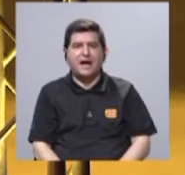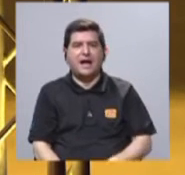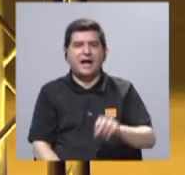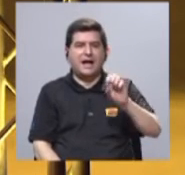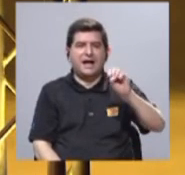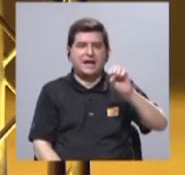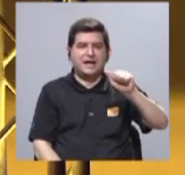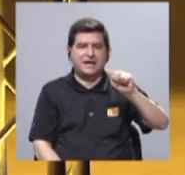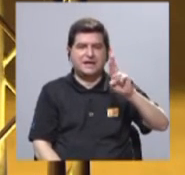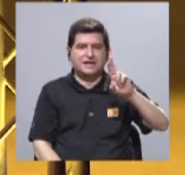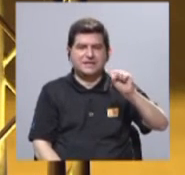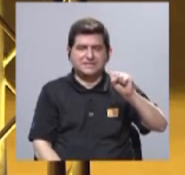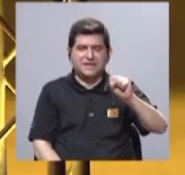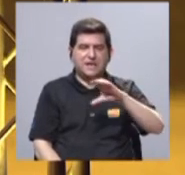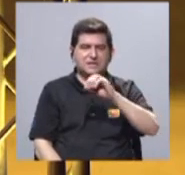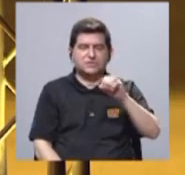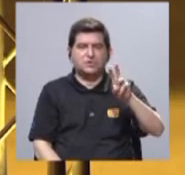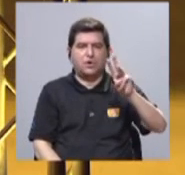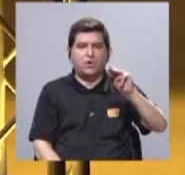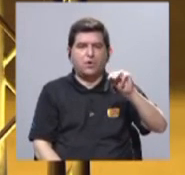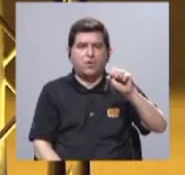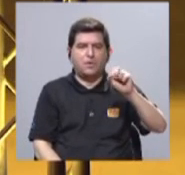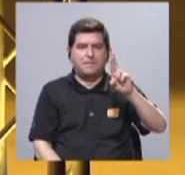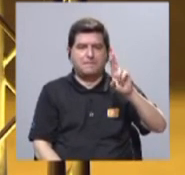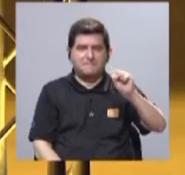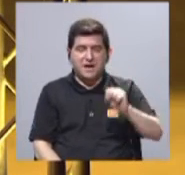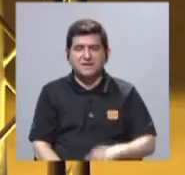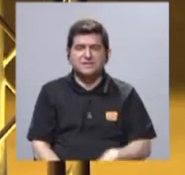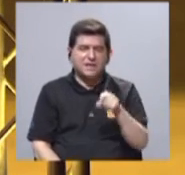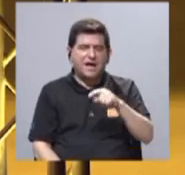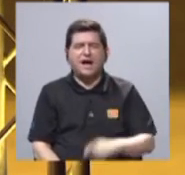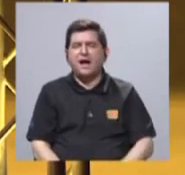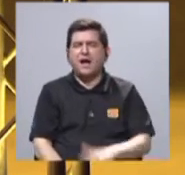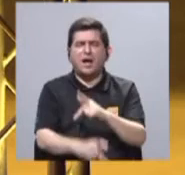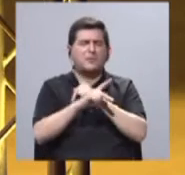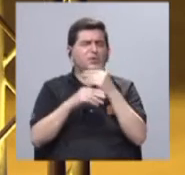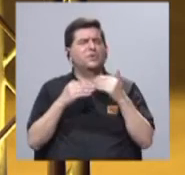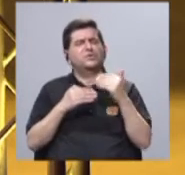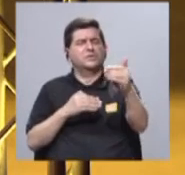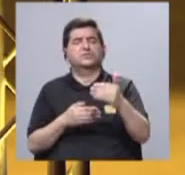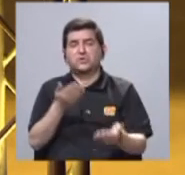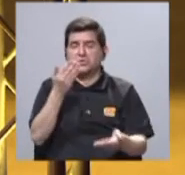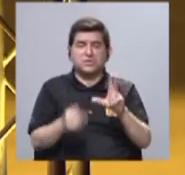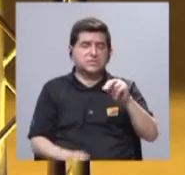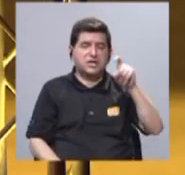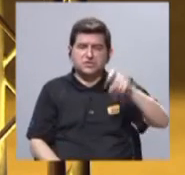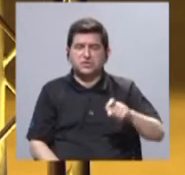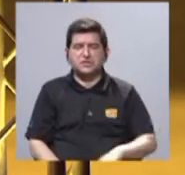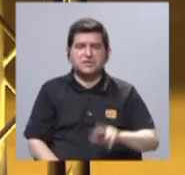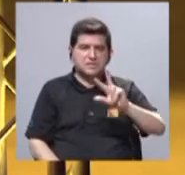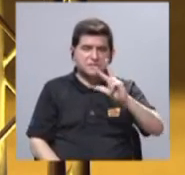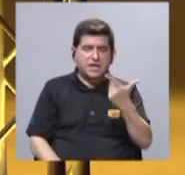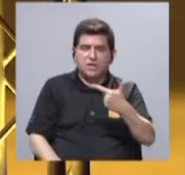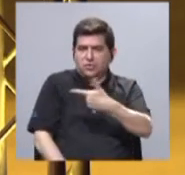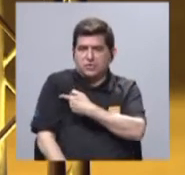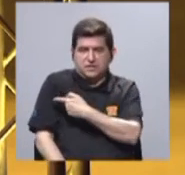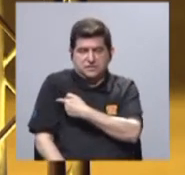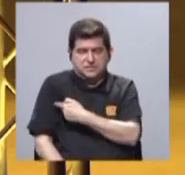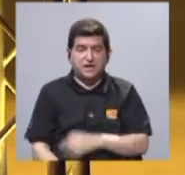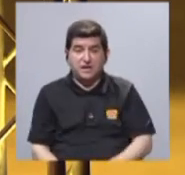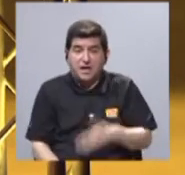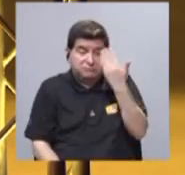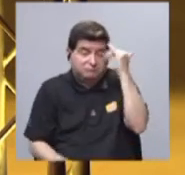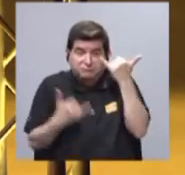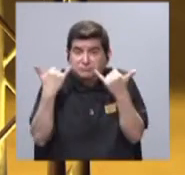por eso todos los años tenemos resfriados y otro que se parecería más al sar o al menos que la inmunidad es